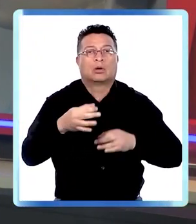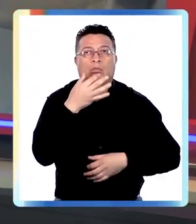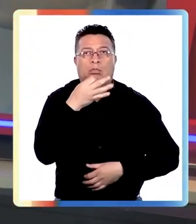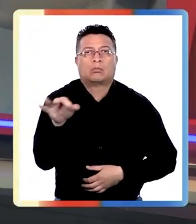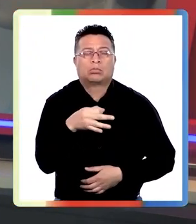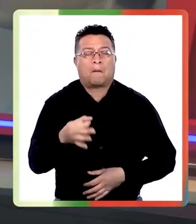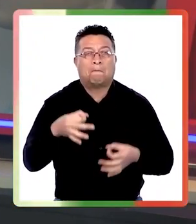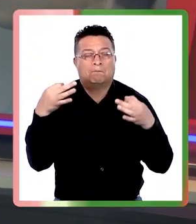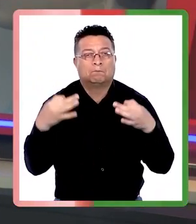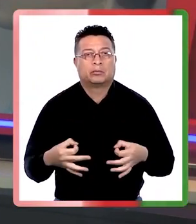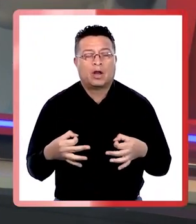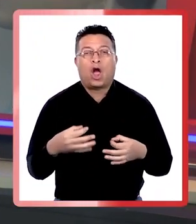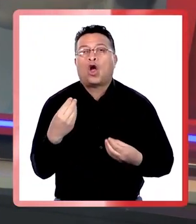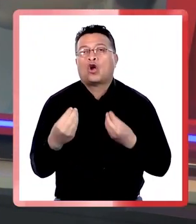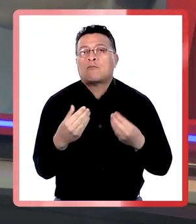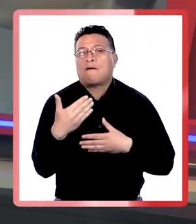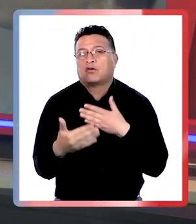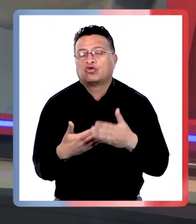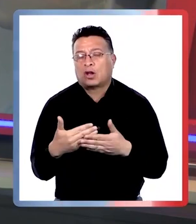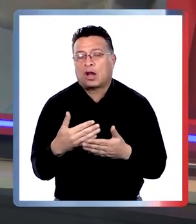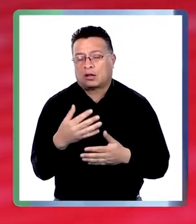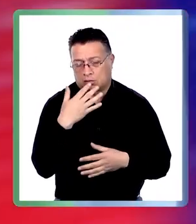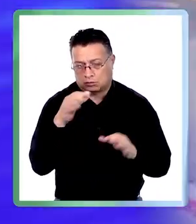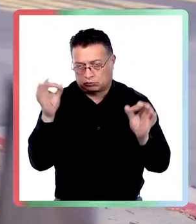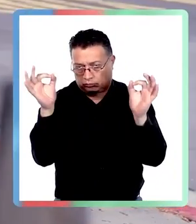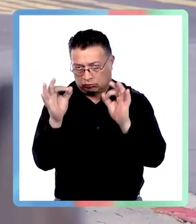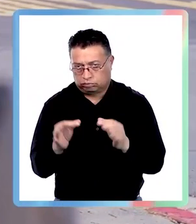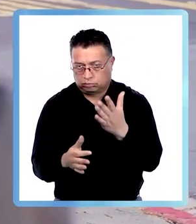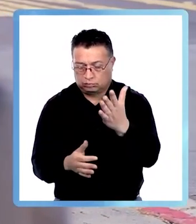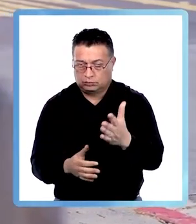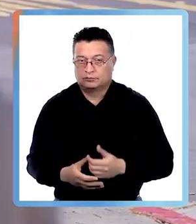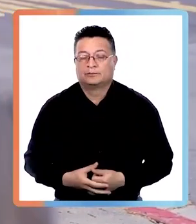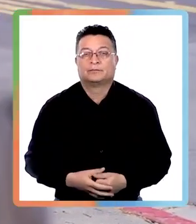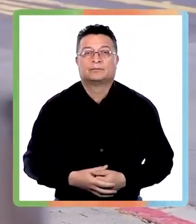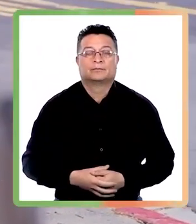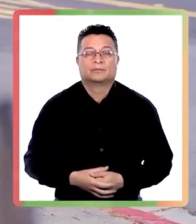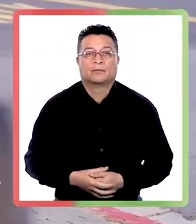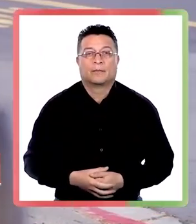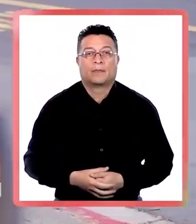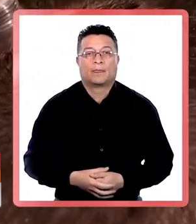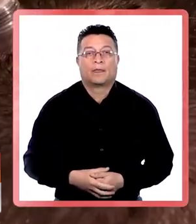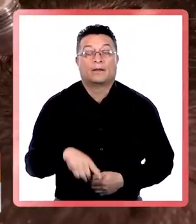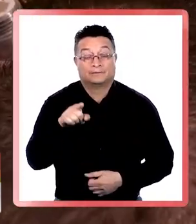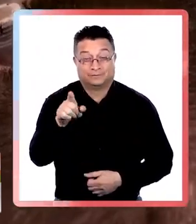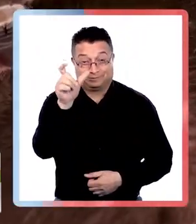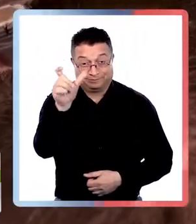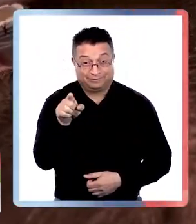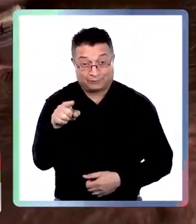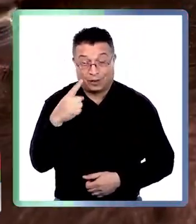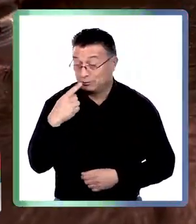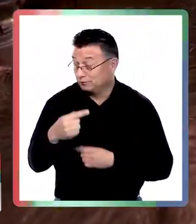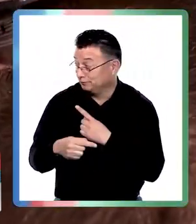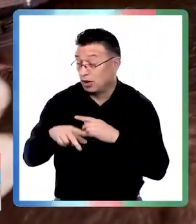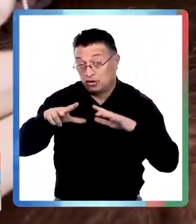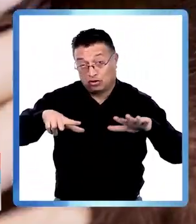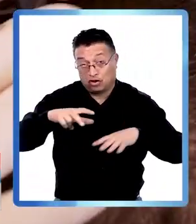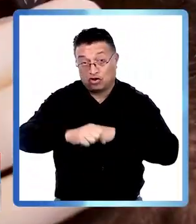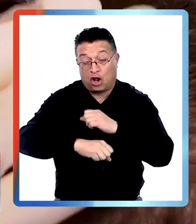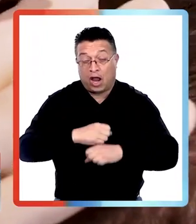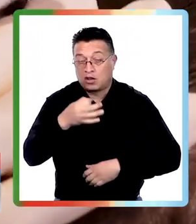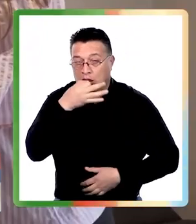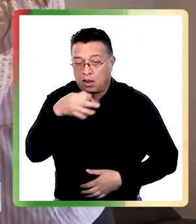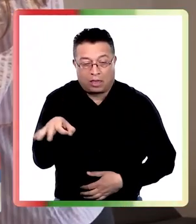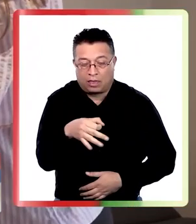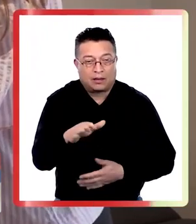¿Cómo funciona? Se lo contamos a continuación. Anne Johansson tenía 18 años sin decir una palabra hasta